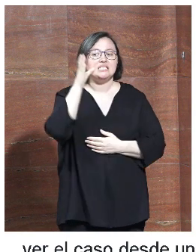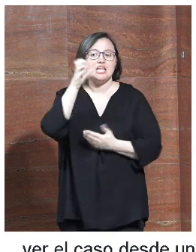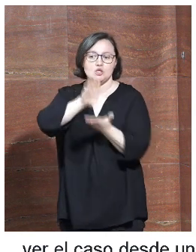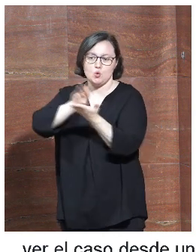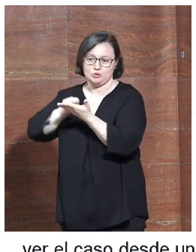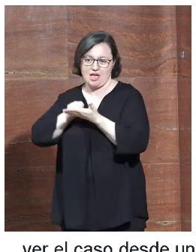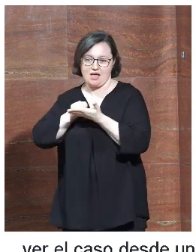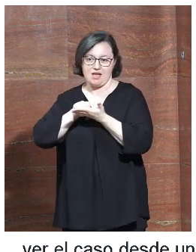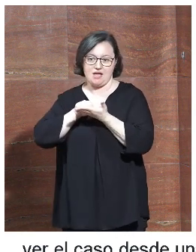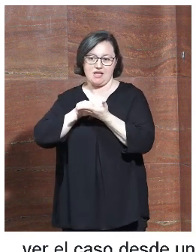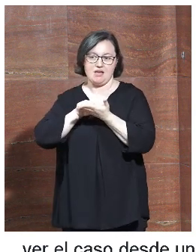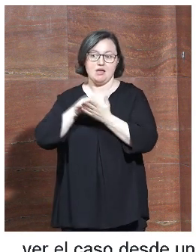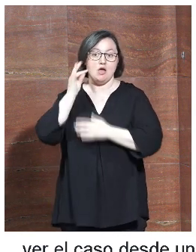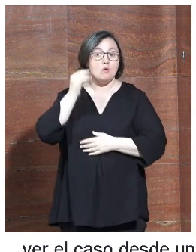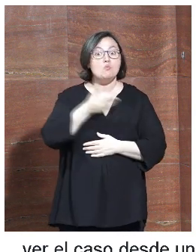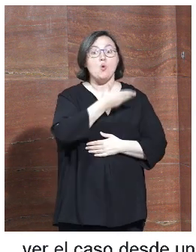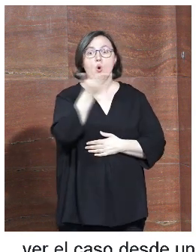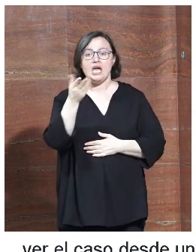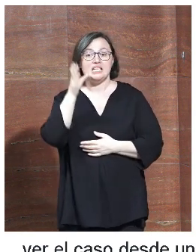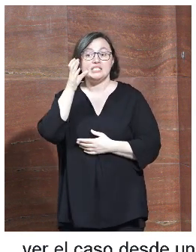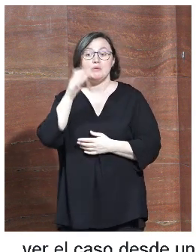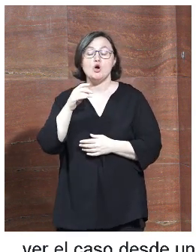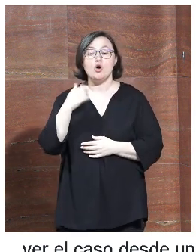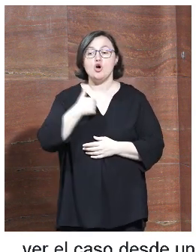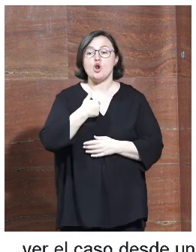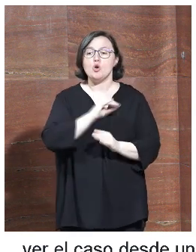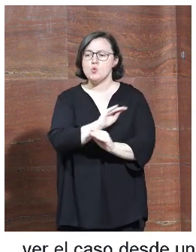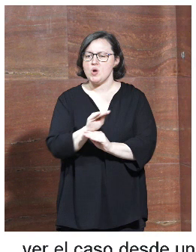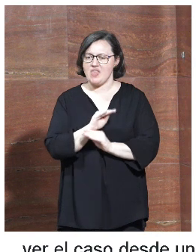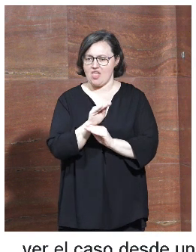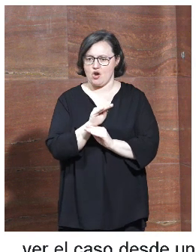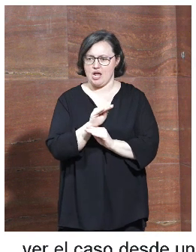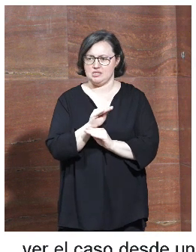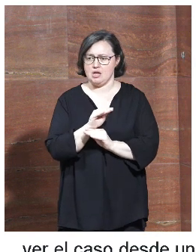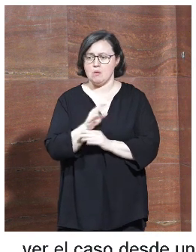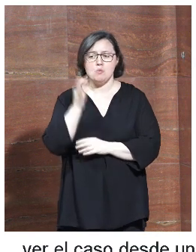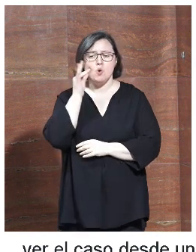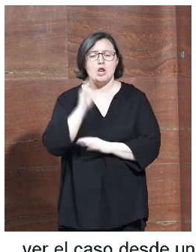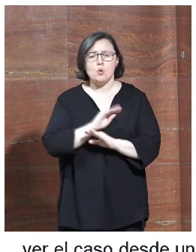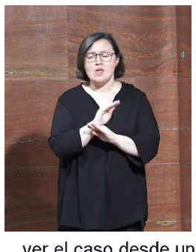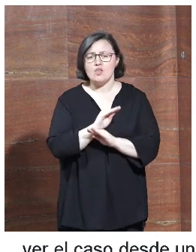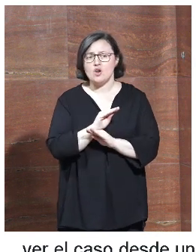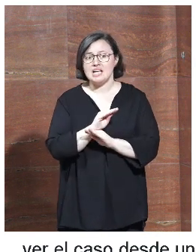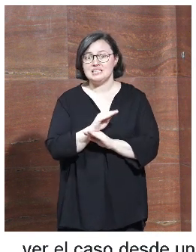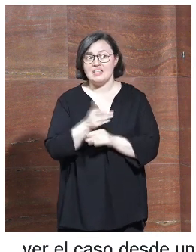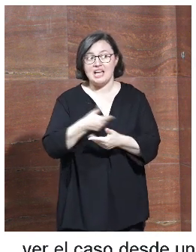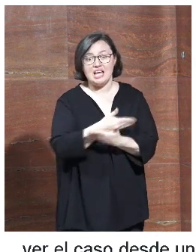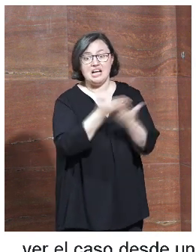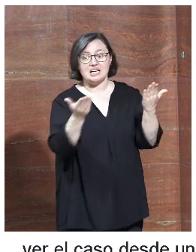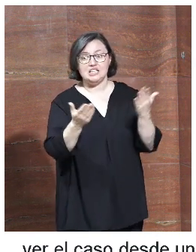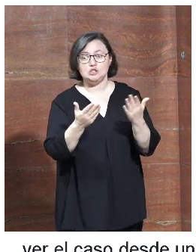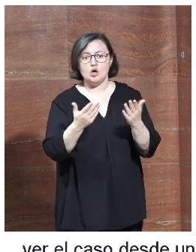Es escuchar a las mujeres, en primer lugar, cuidadoras, porque son las que conocen más las necesidades